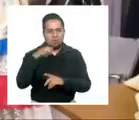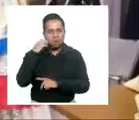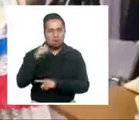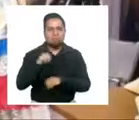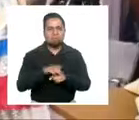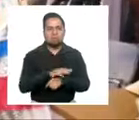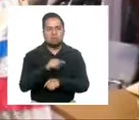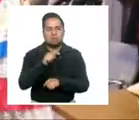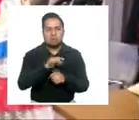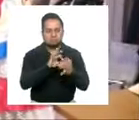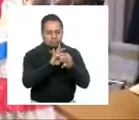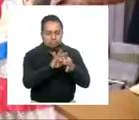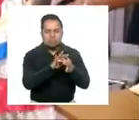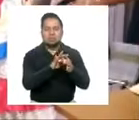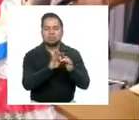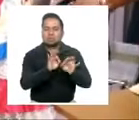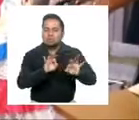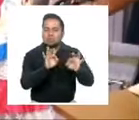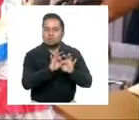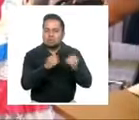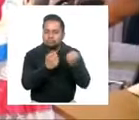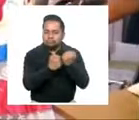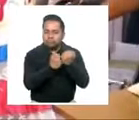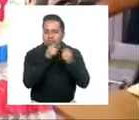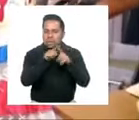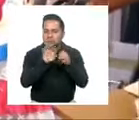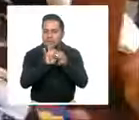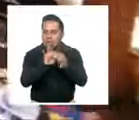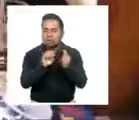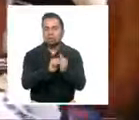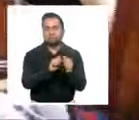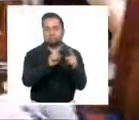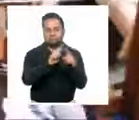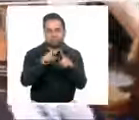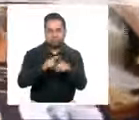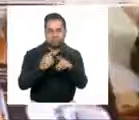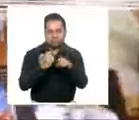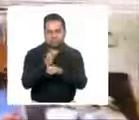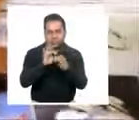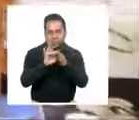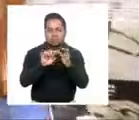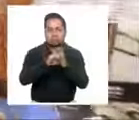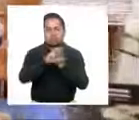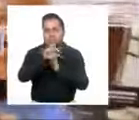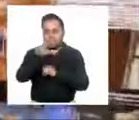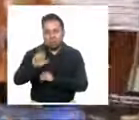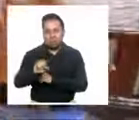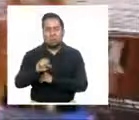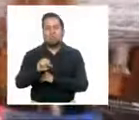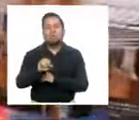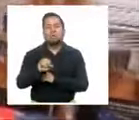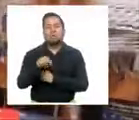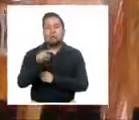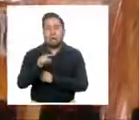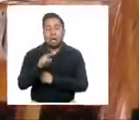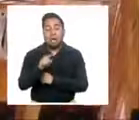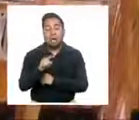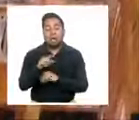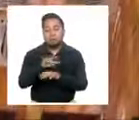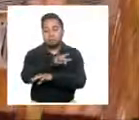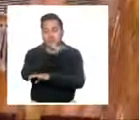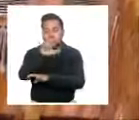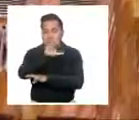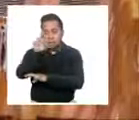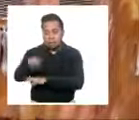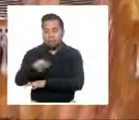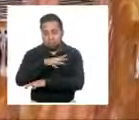haciendo alianzas estratégicas, hermanamientos con diferentes estados, como es Quintana Roo, que tenemos vuelo con Cancún,